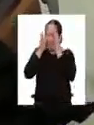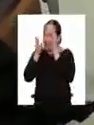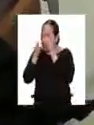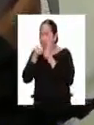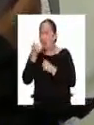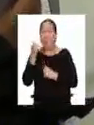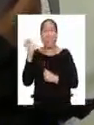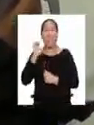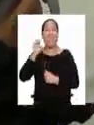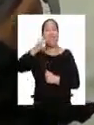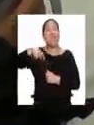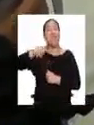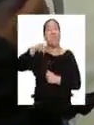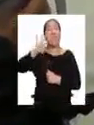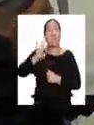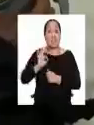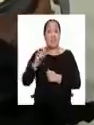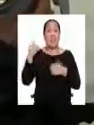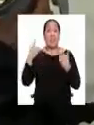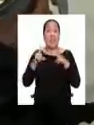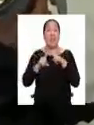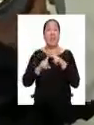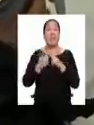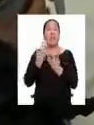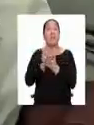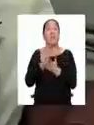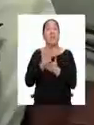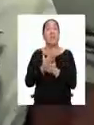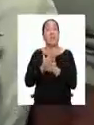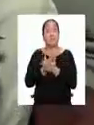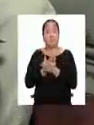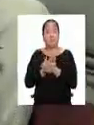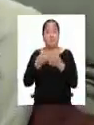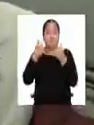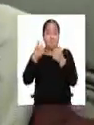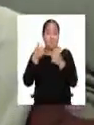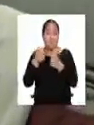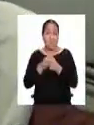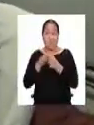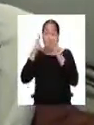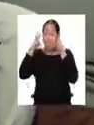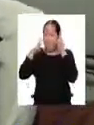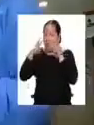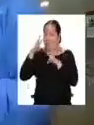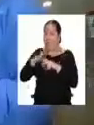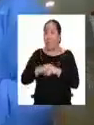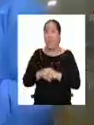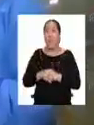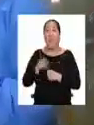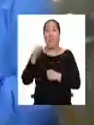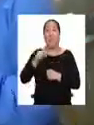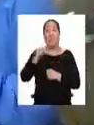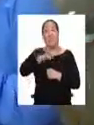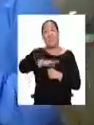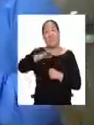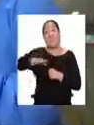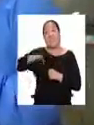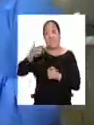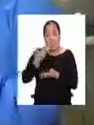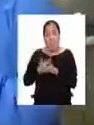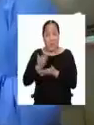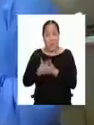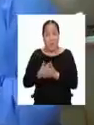enero del 2019 hemos empezado a probar con los pacientes y a tener feedback. Lo que hemos descubierto es que en los pacientes que hemos probado,